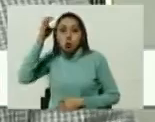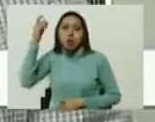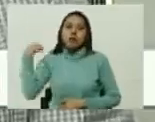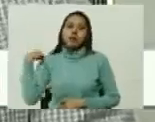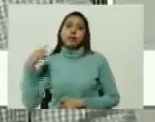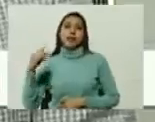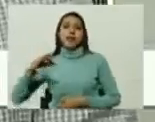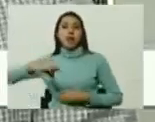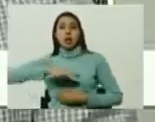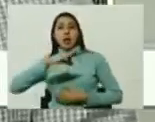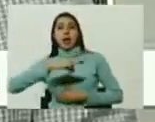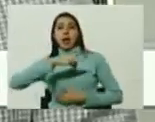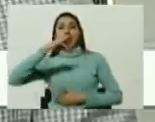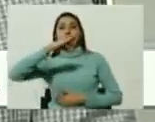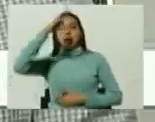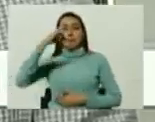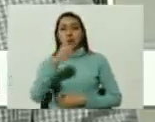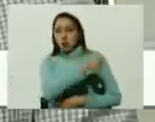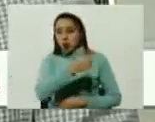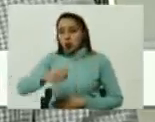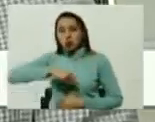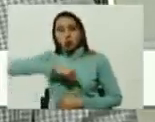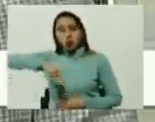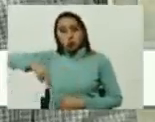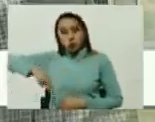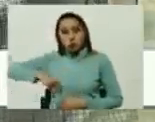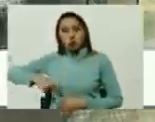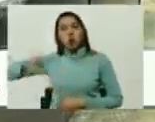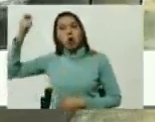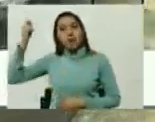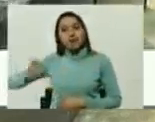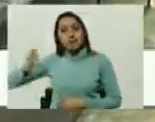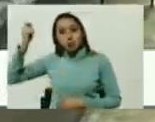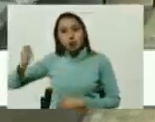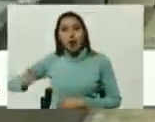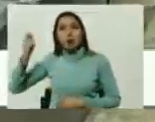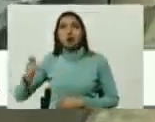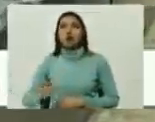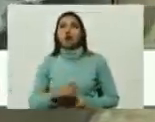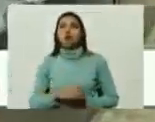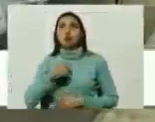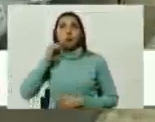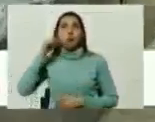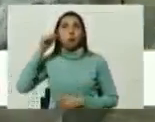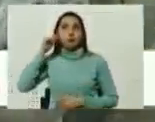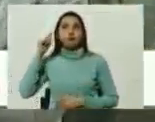de nosotros y nosotras como diputados y diputadas de la patria